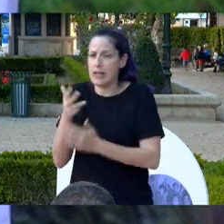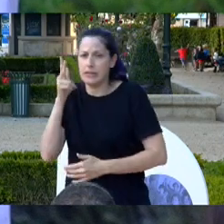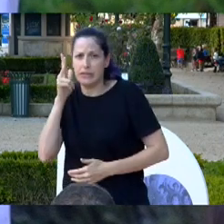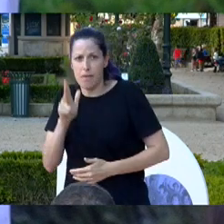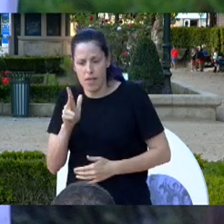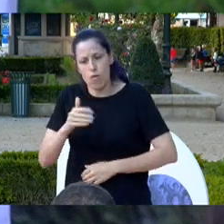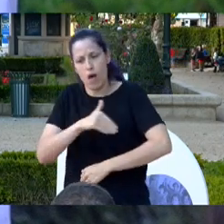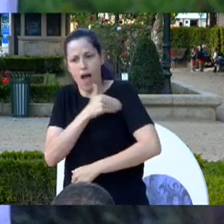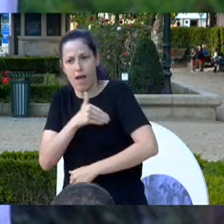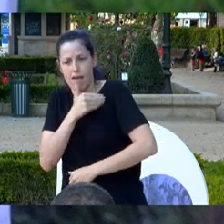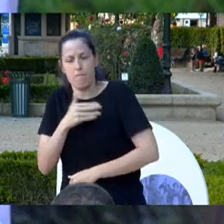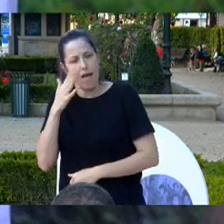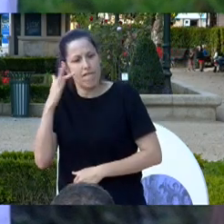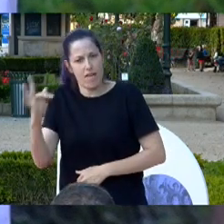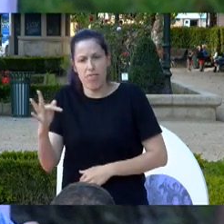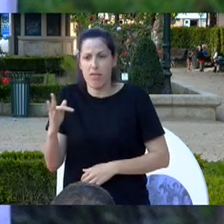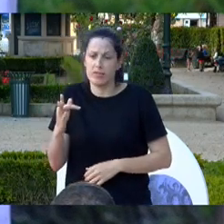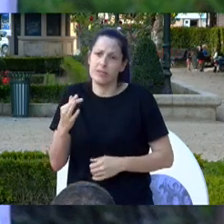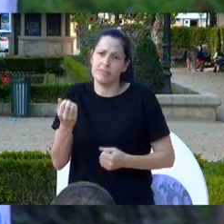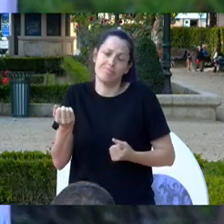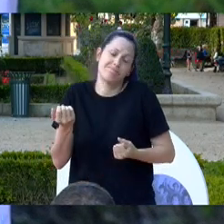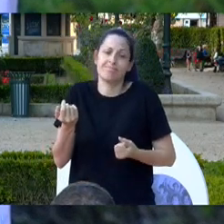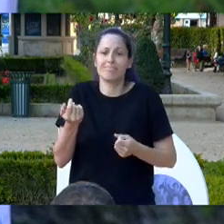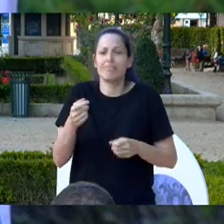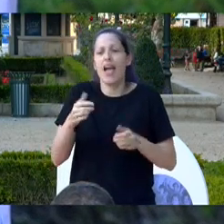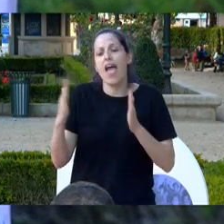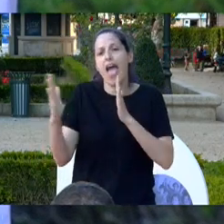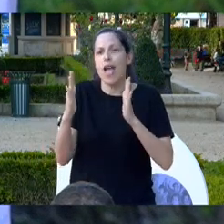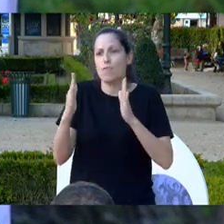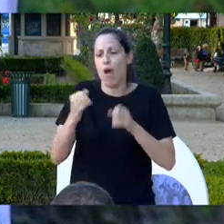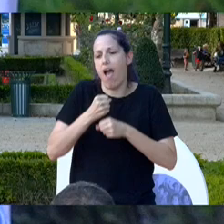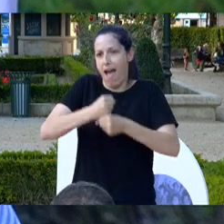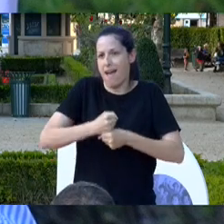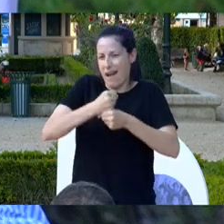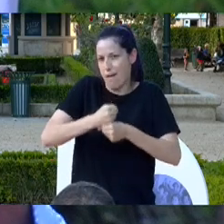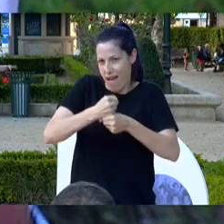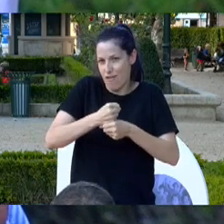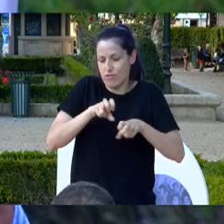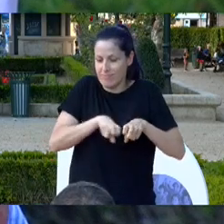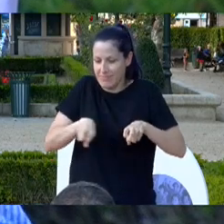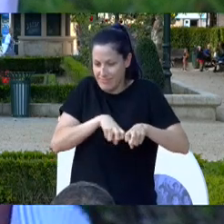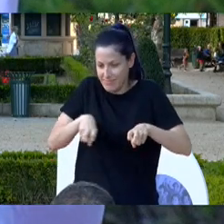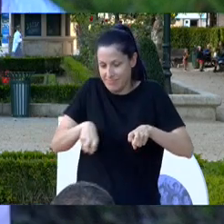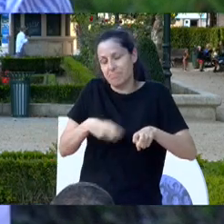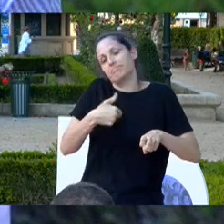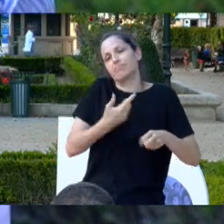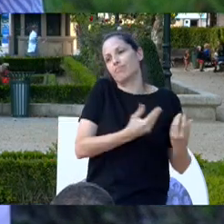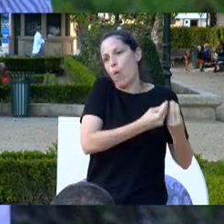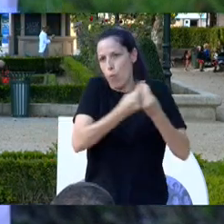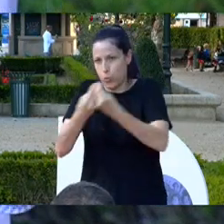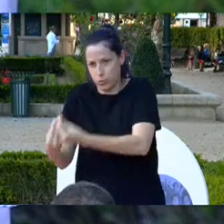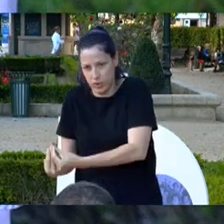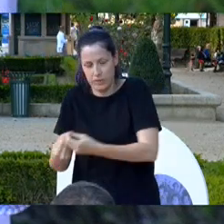coche de cabalos, nun coche de cabalos, porque era o que había de señor Domingo. Eu creo que o que está